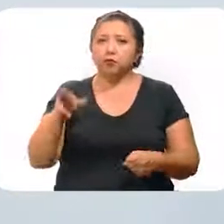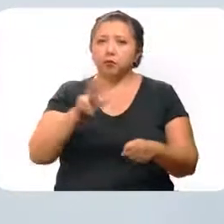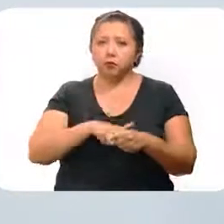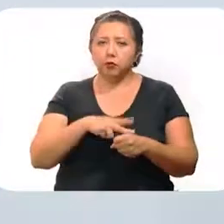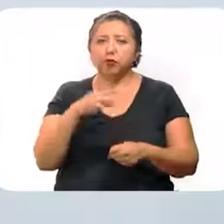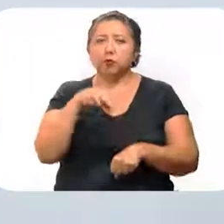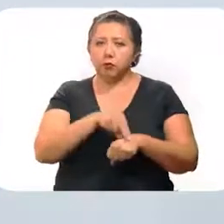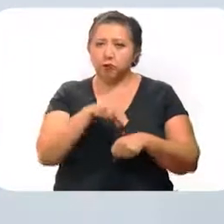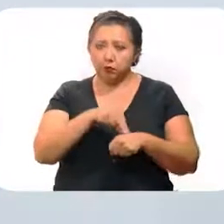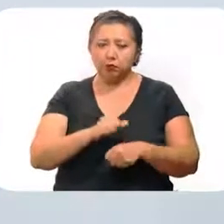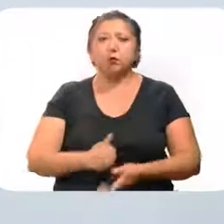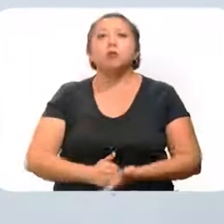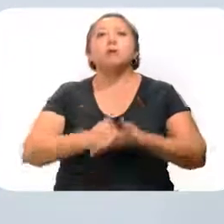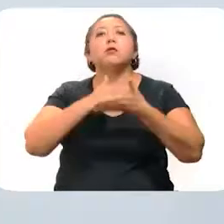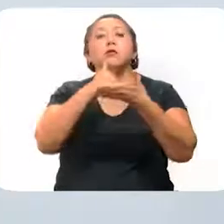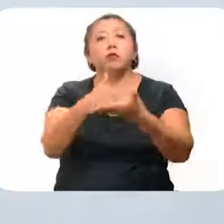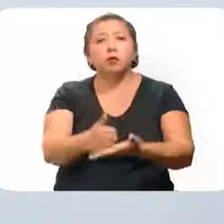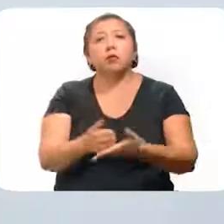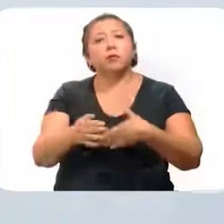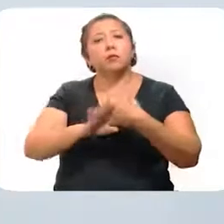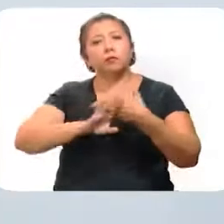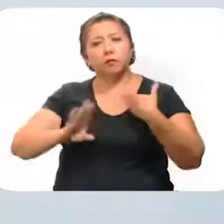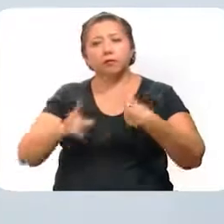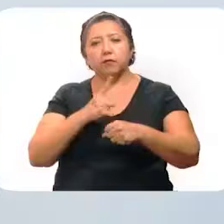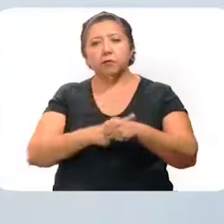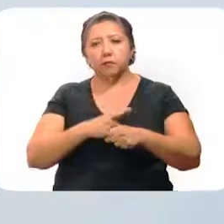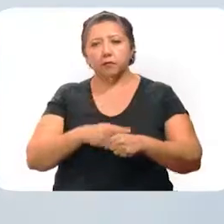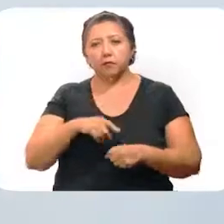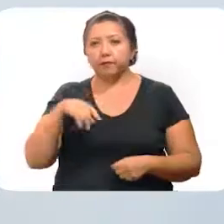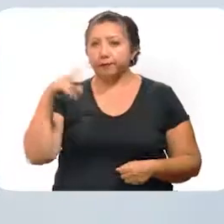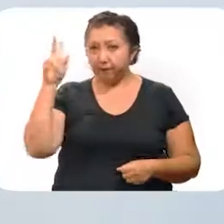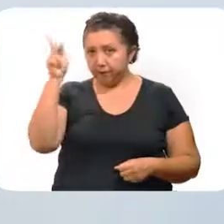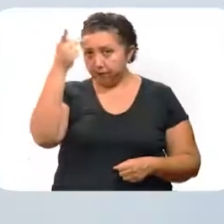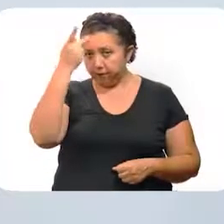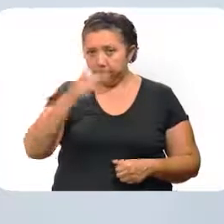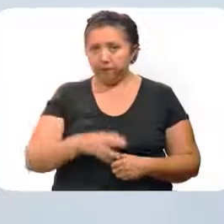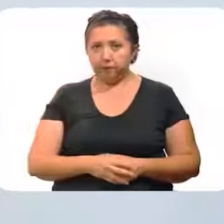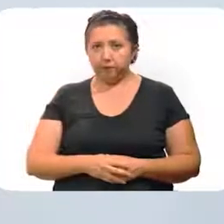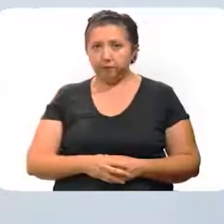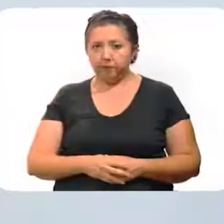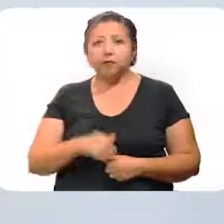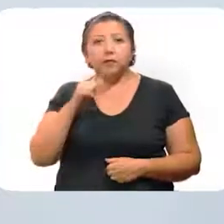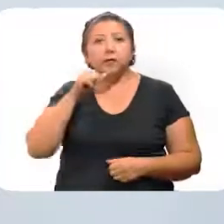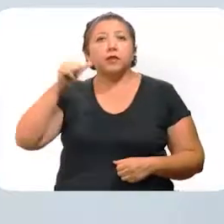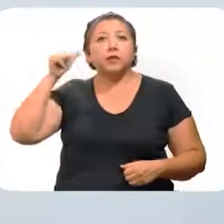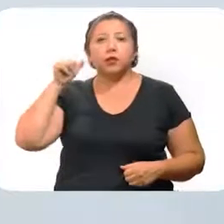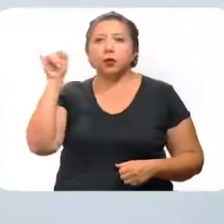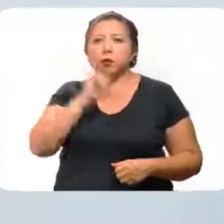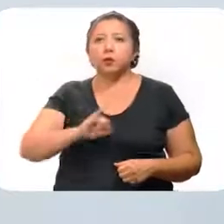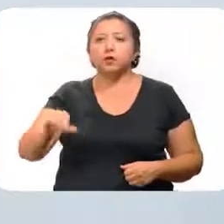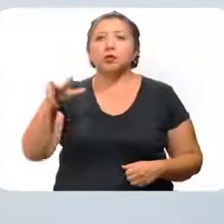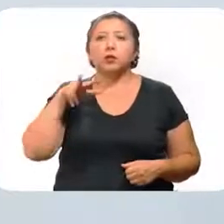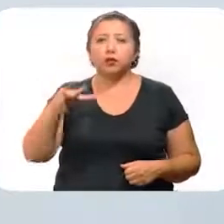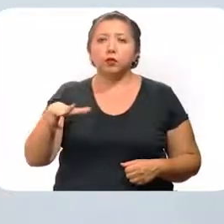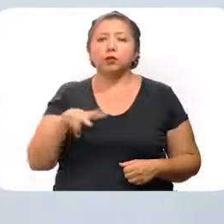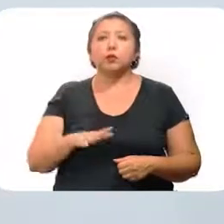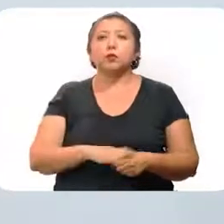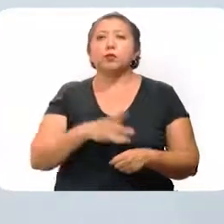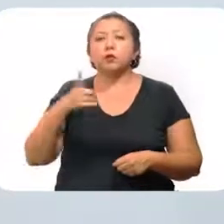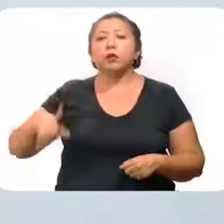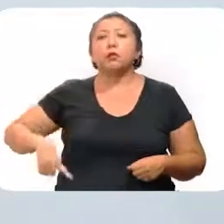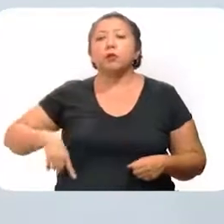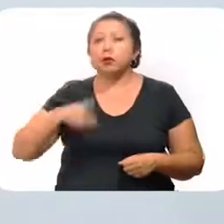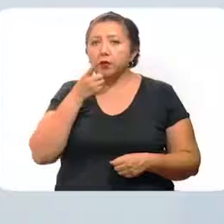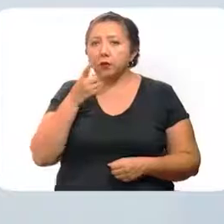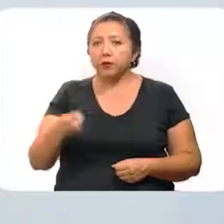un equipo de especialistas podrá ayudarlos y evitar que la enfermedad se complique. Ayer, jueves 18, por gestiones del